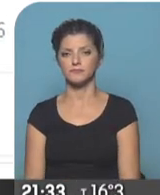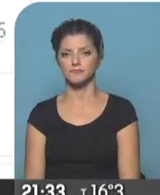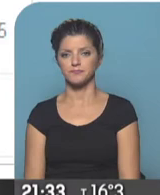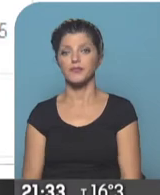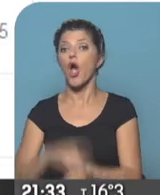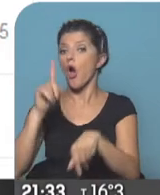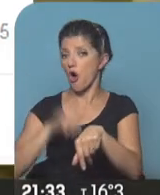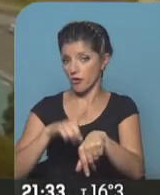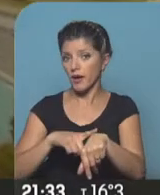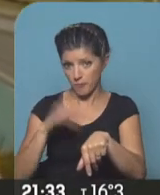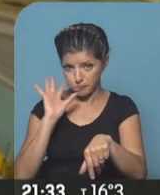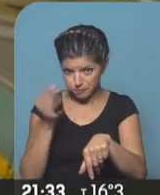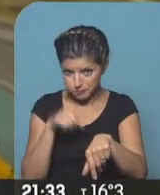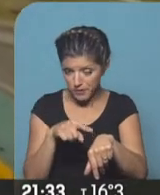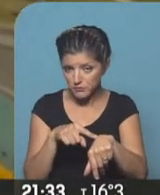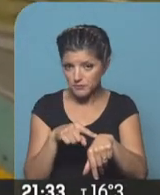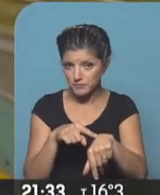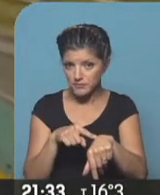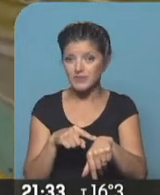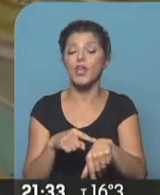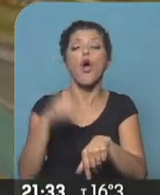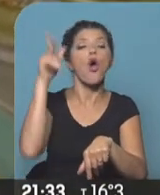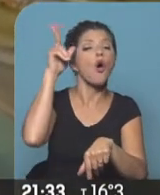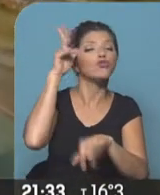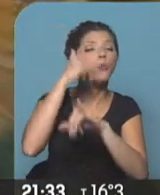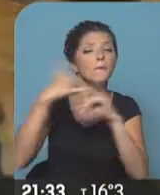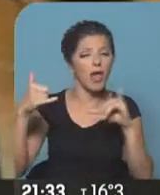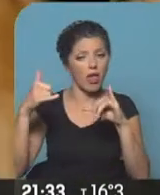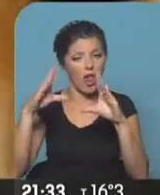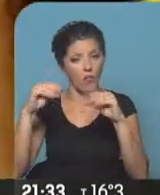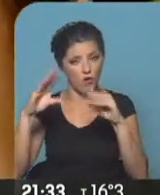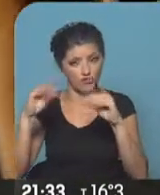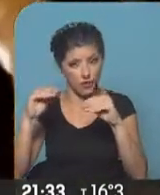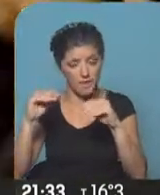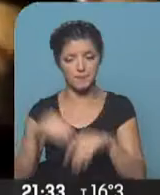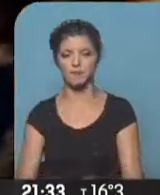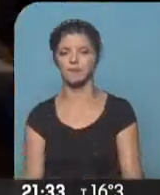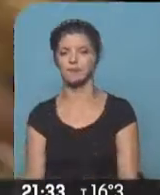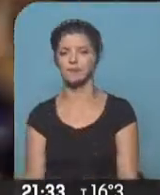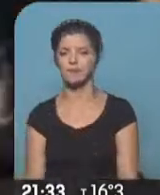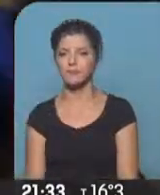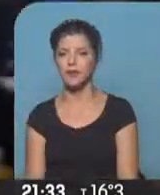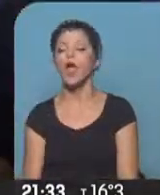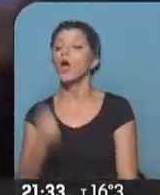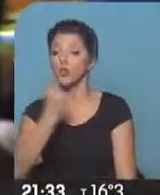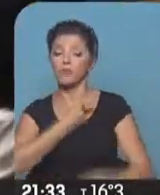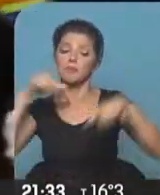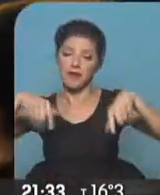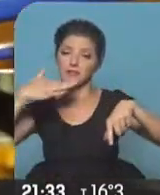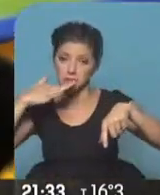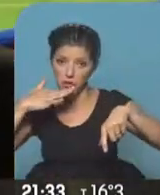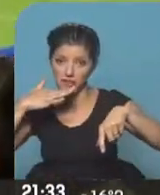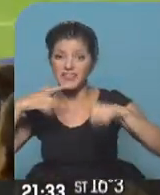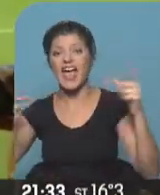Horario ya confirmado, 20:30. Y el partido se va a disputar en la Bombonera. Menos entradas para